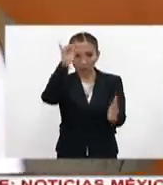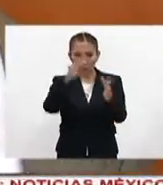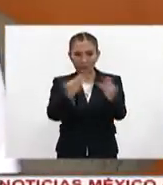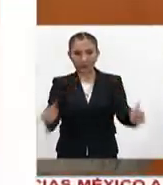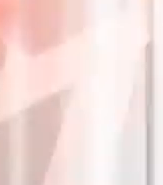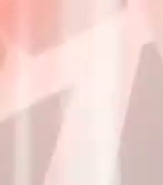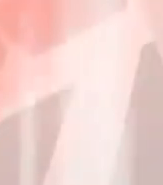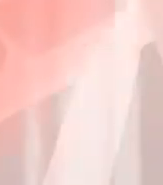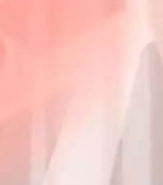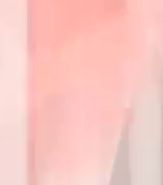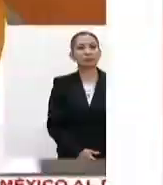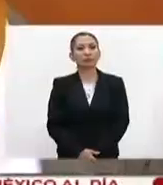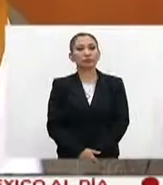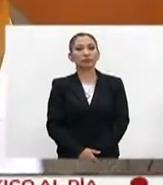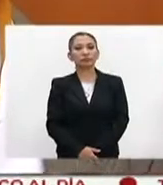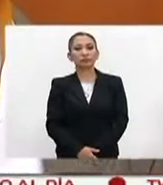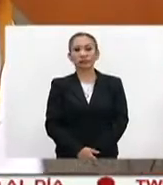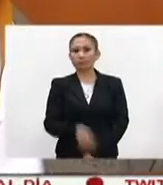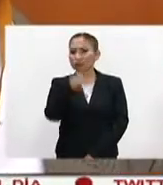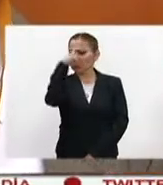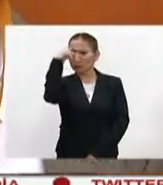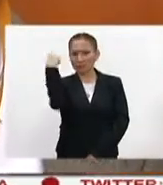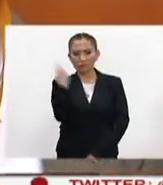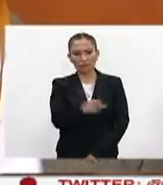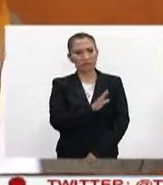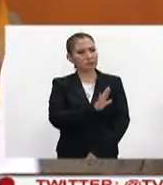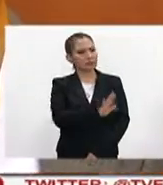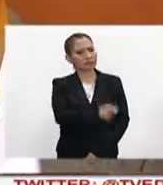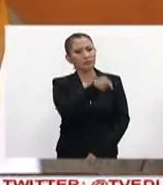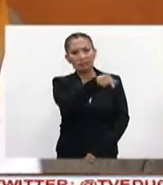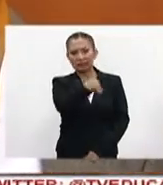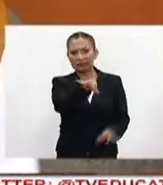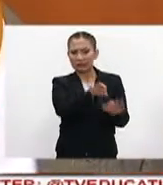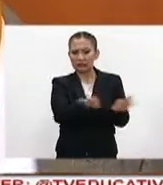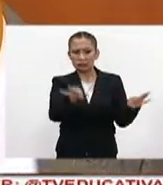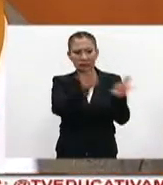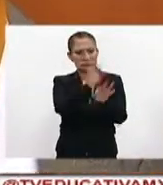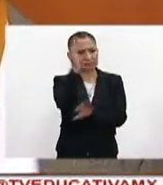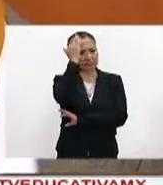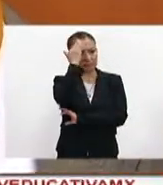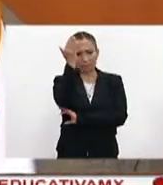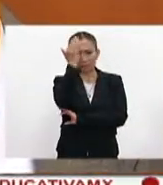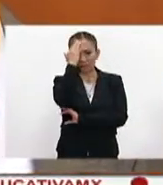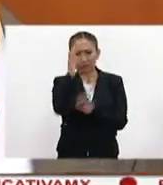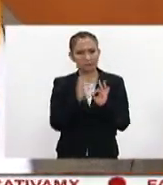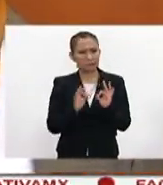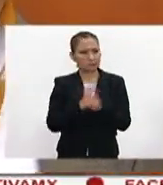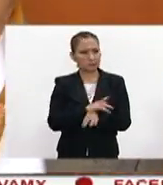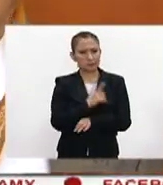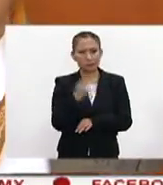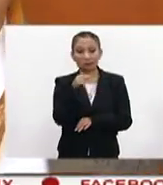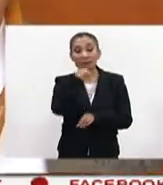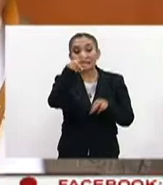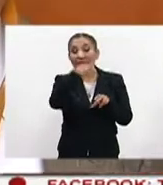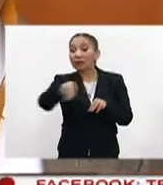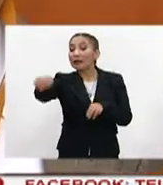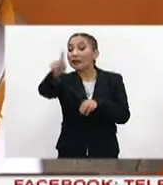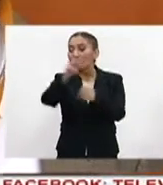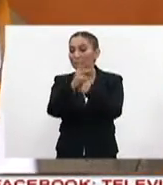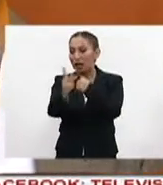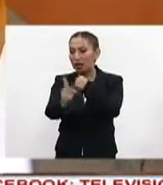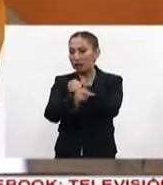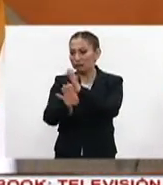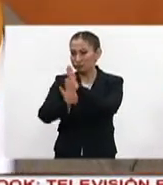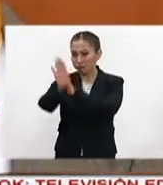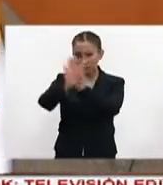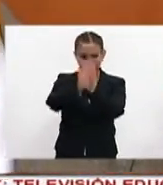París. México está jugando un papel de liderazgo muy importante entre los países en desarrollo,